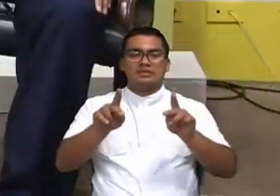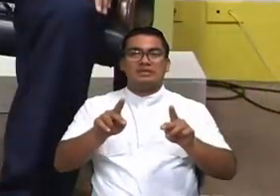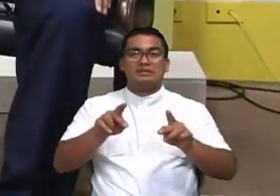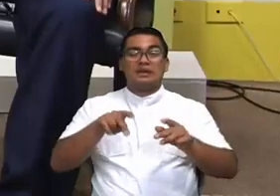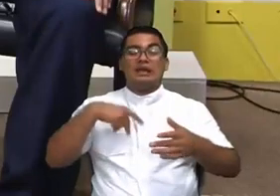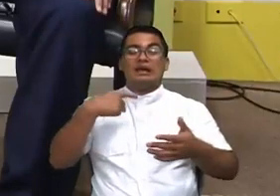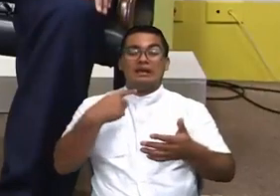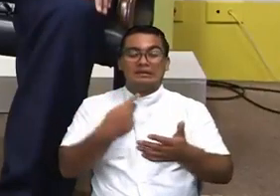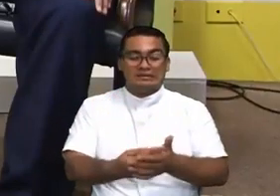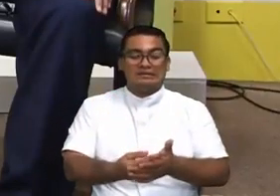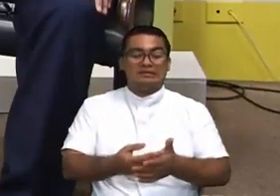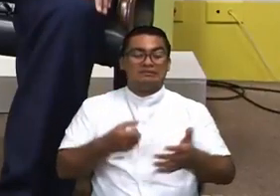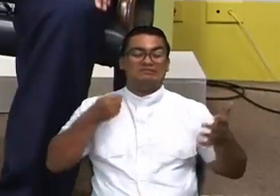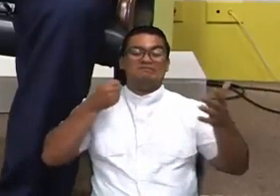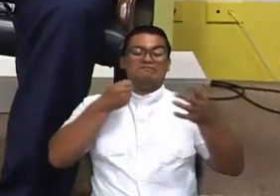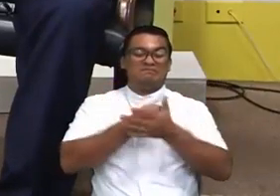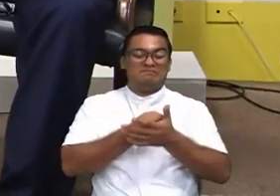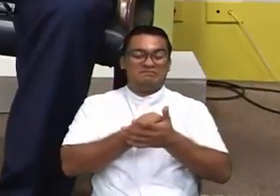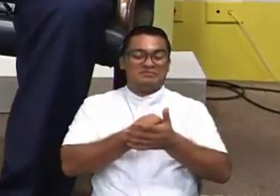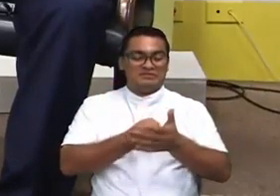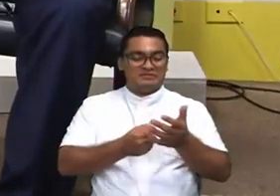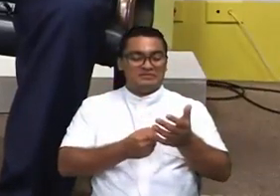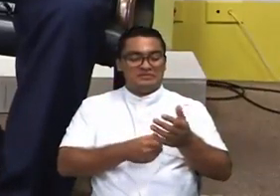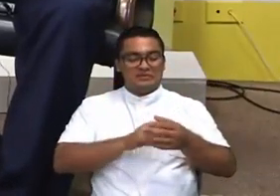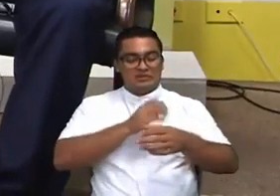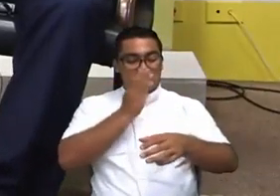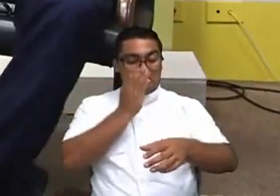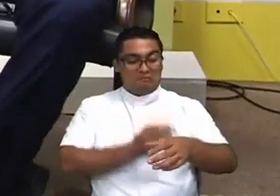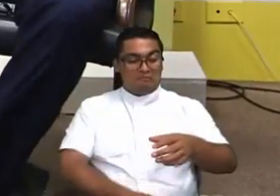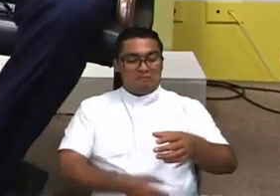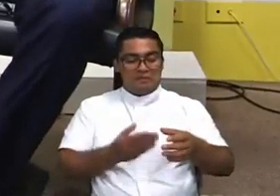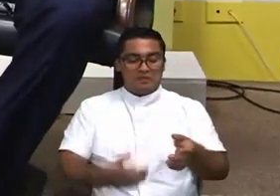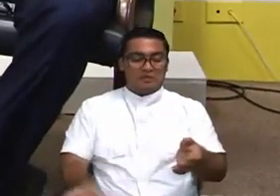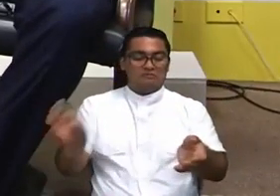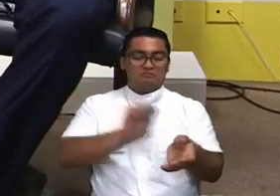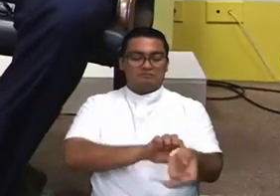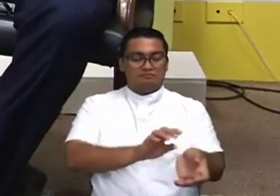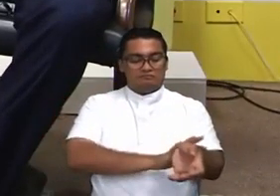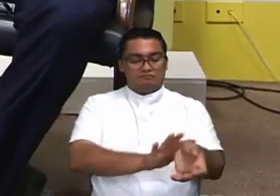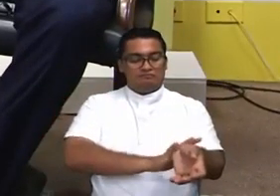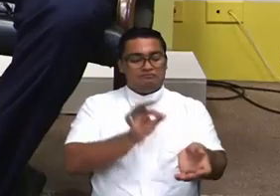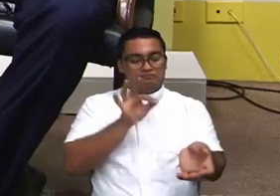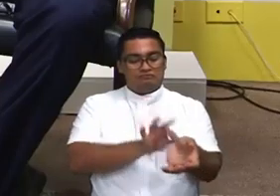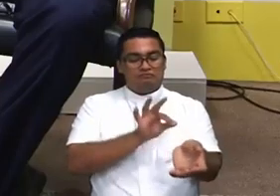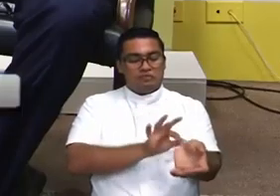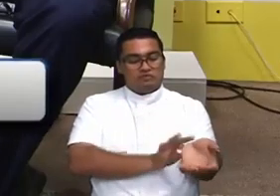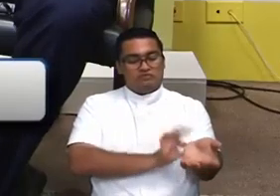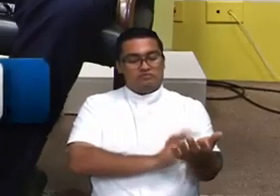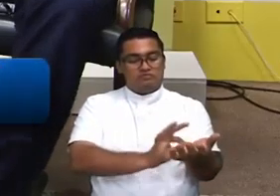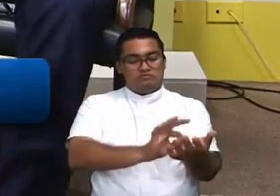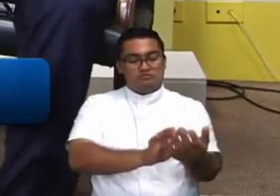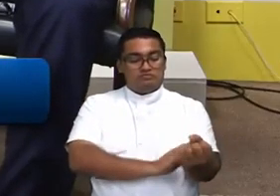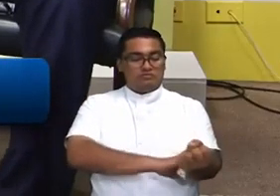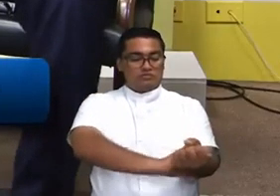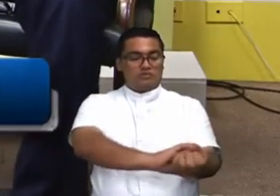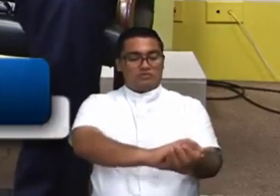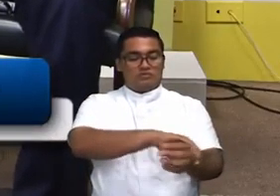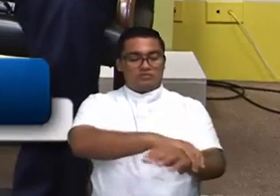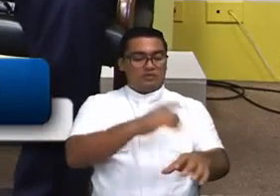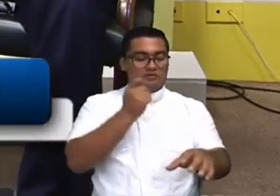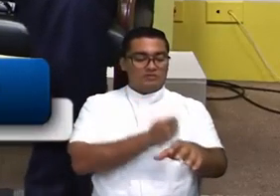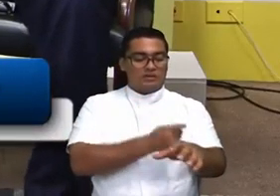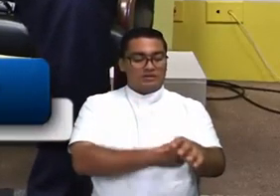tuvieron un gran accidente y prácticamente vino del hospital y lo reconstruyó porque no podían caminar. Le pusieron